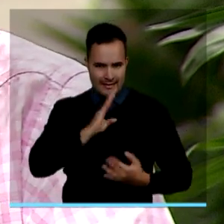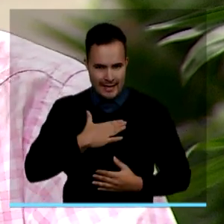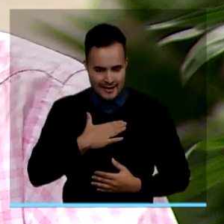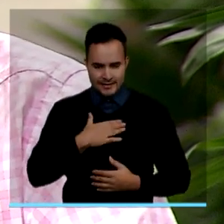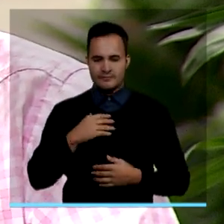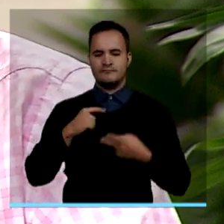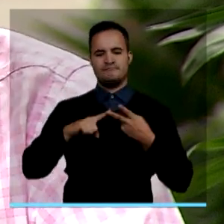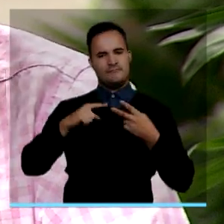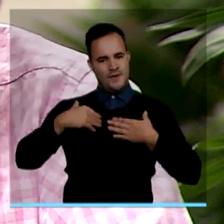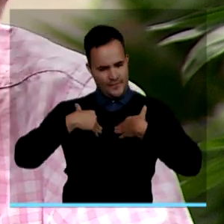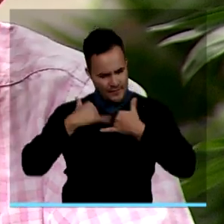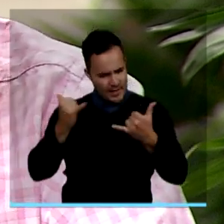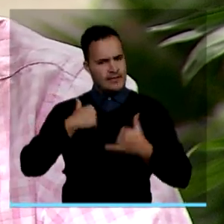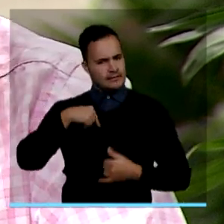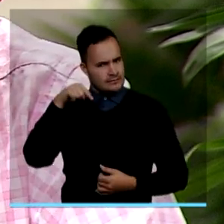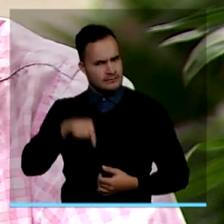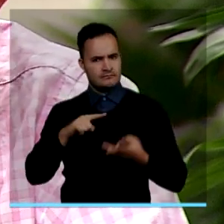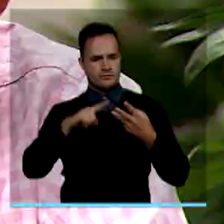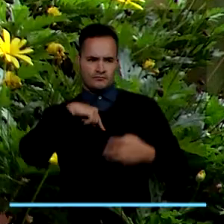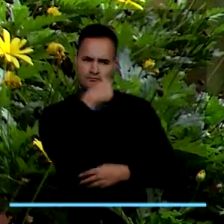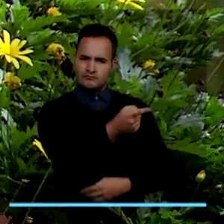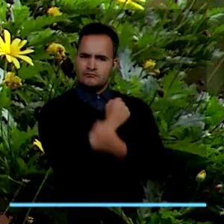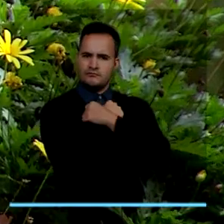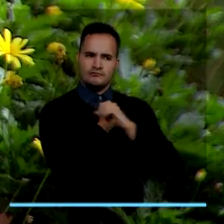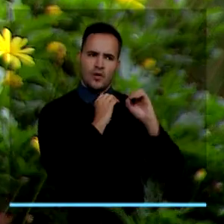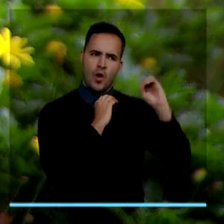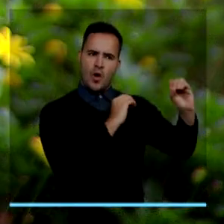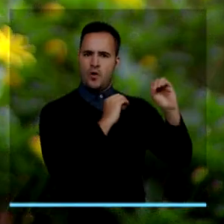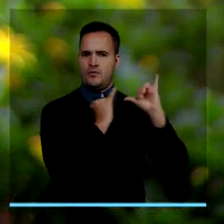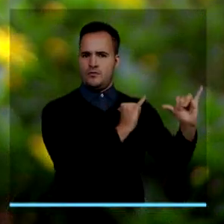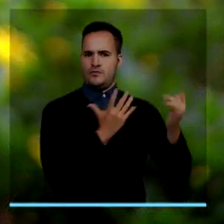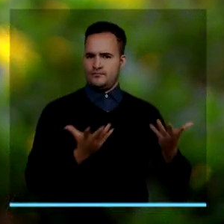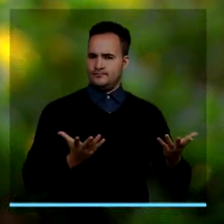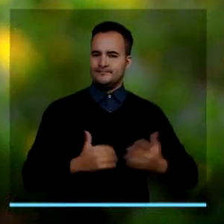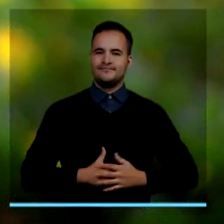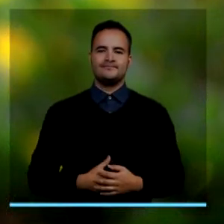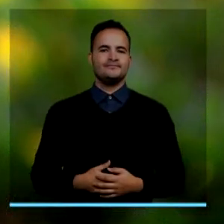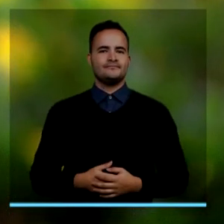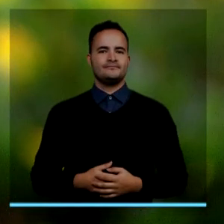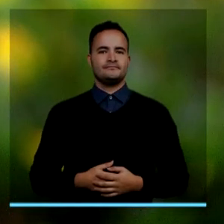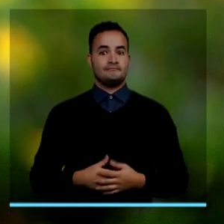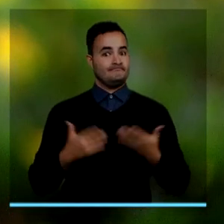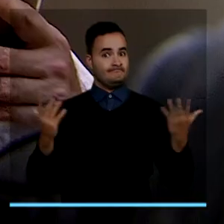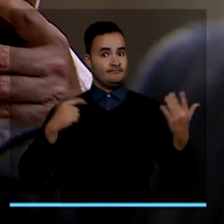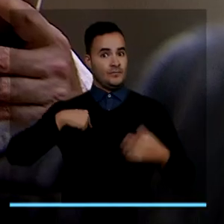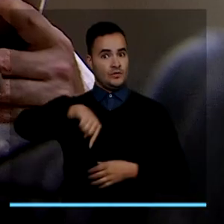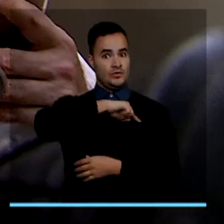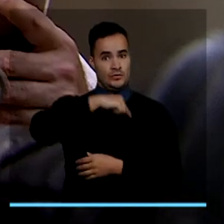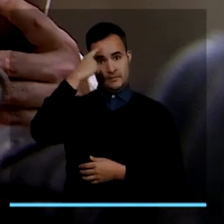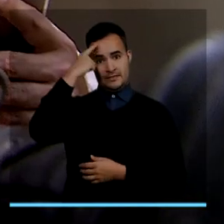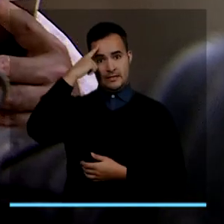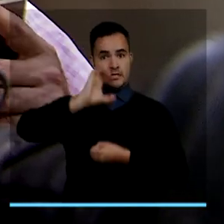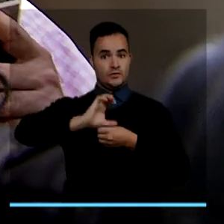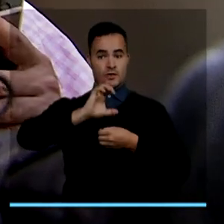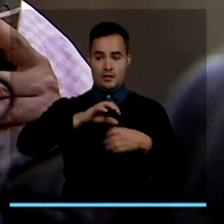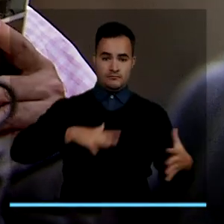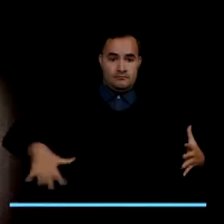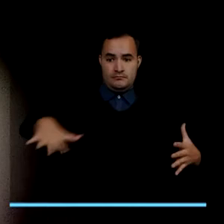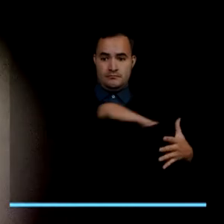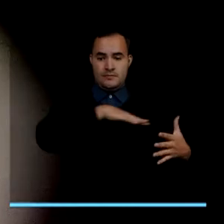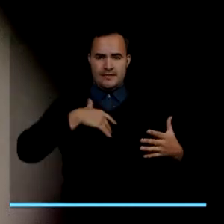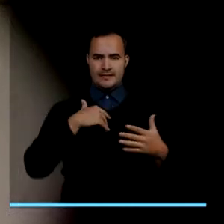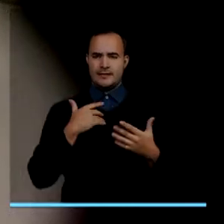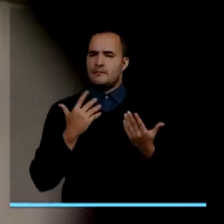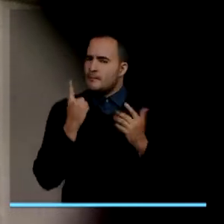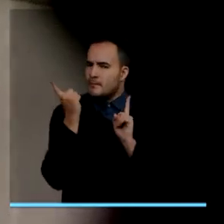soy, y que puedo amar a otro hombre. Cuando nosotros logremos avanzar en que esta ciudad